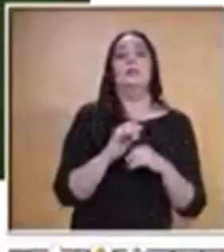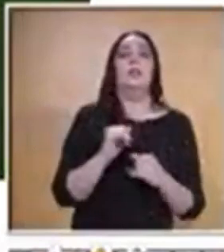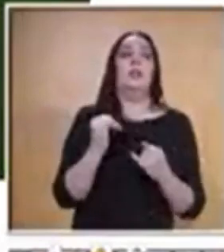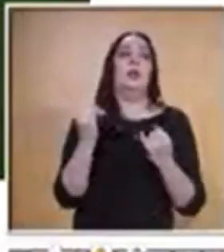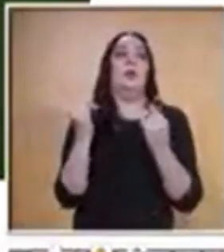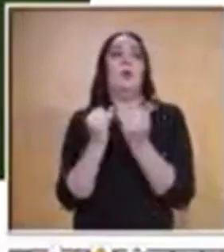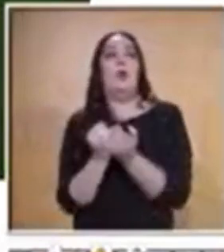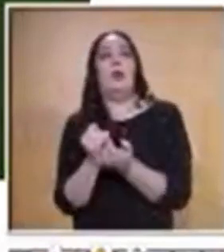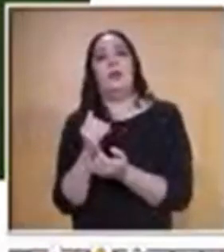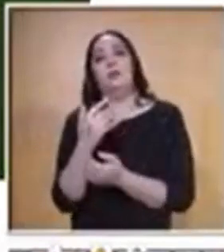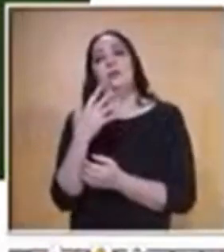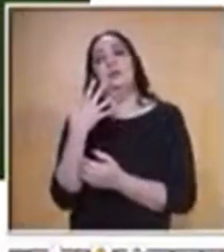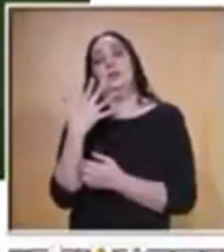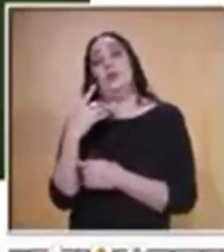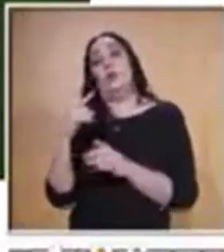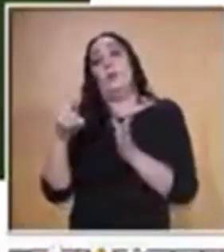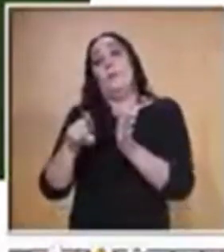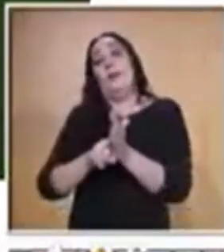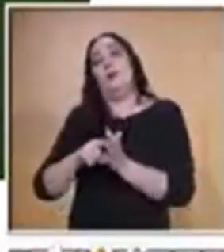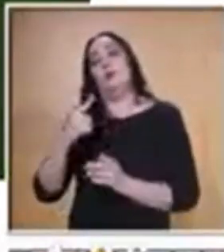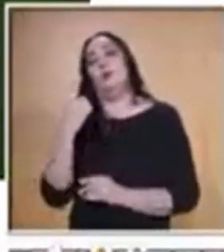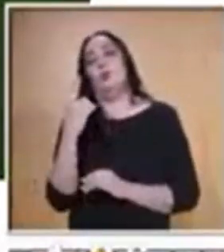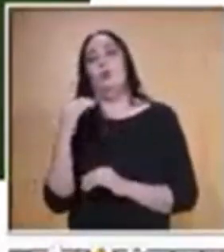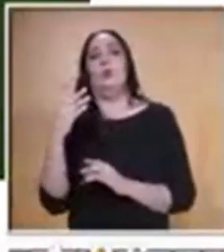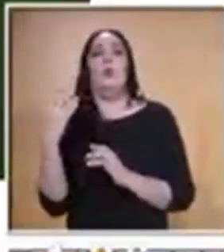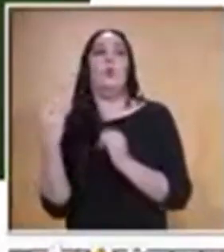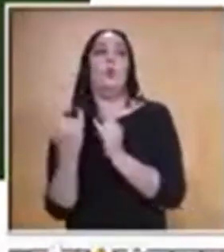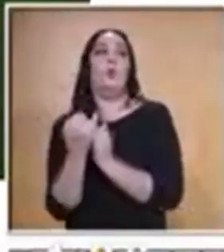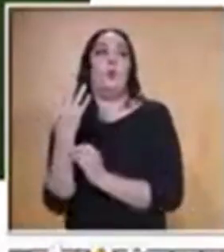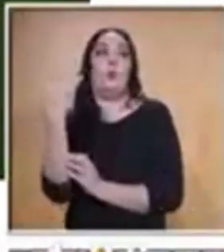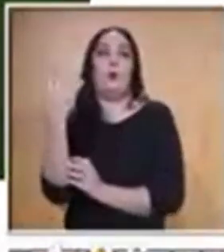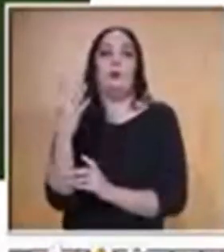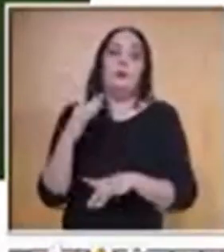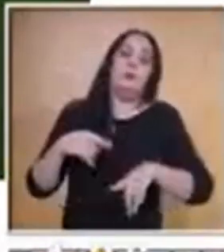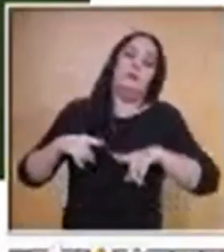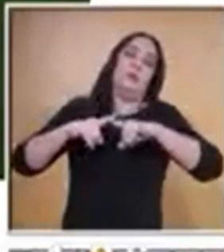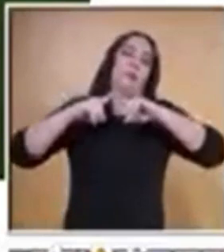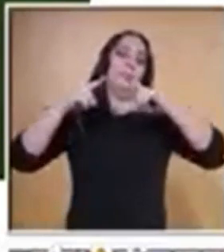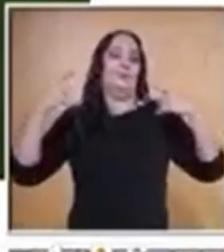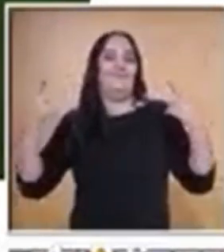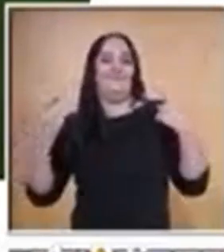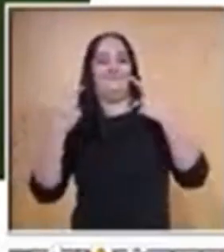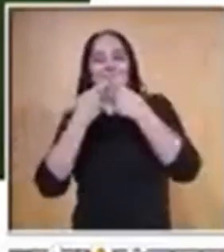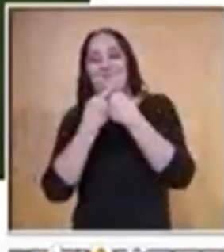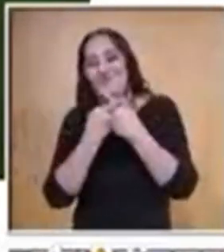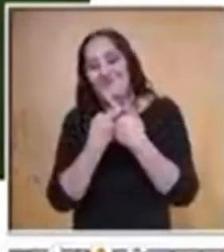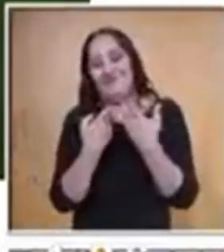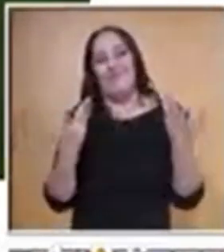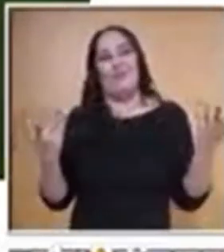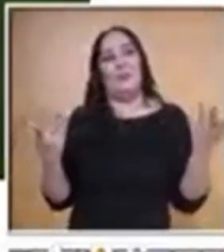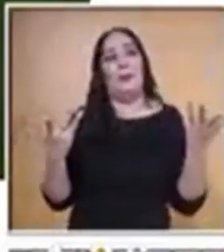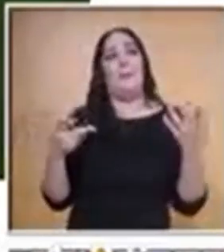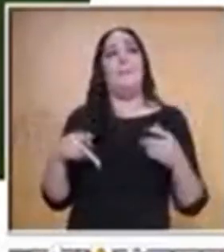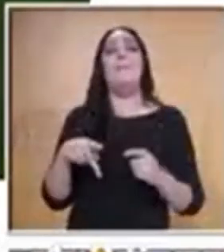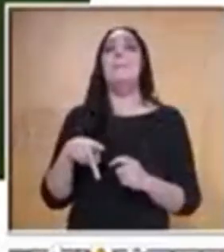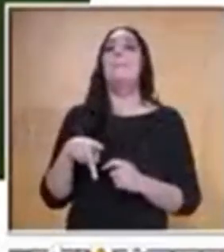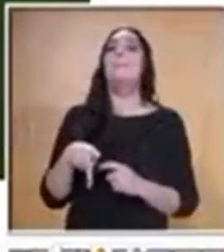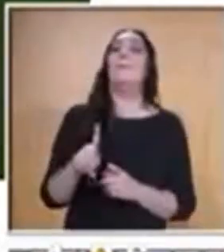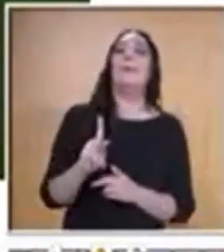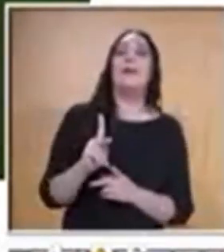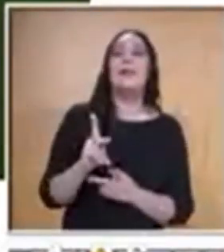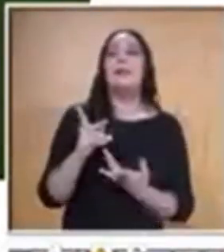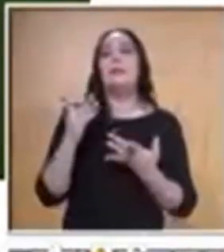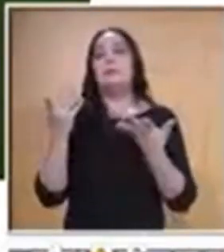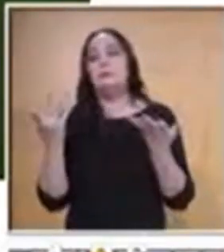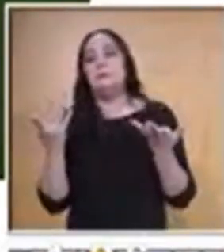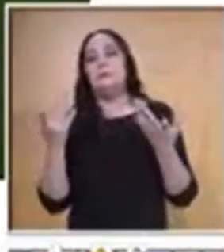sea, totalmente absurdo para nuestro sistema de numeración decimal. 29, 9 menos 2, 7, 51, 5 más